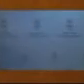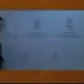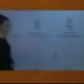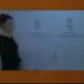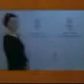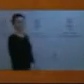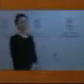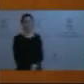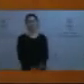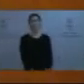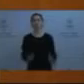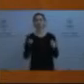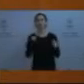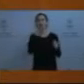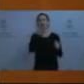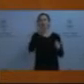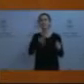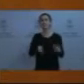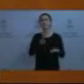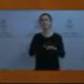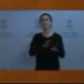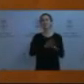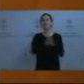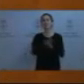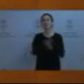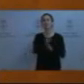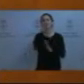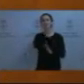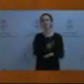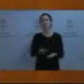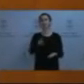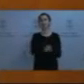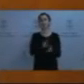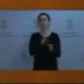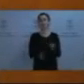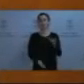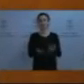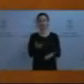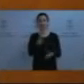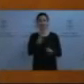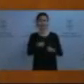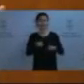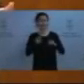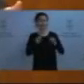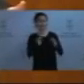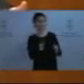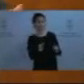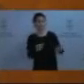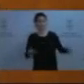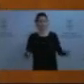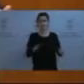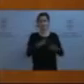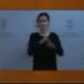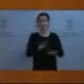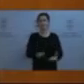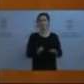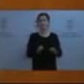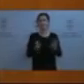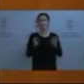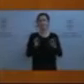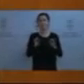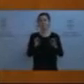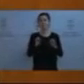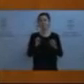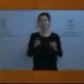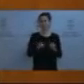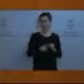son los vecinos que han recurrido y que la justicia le ha dado la razón. Bueno, la polilla de la patata, en Asturias se ha encontrado